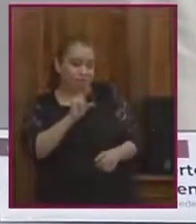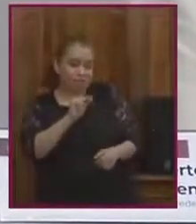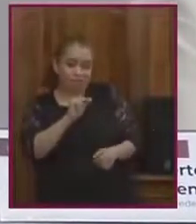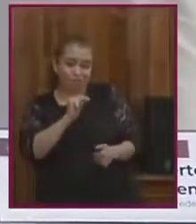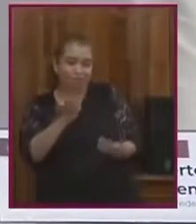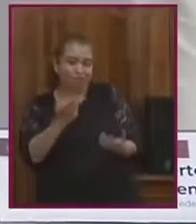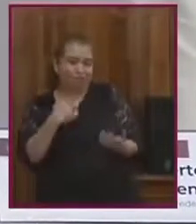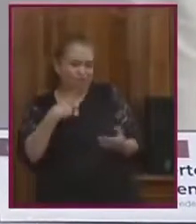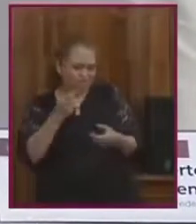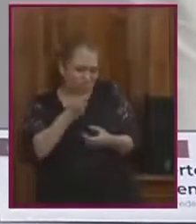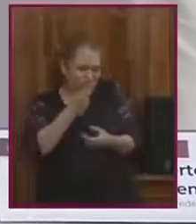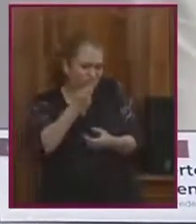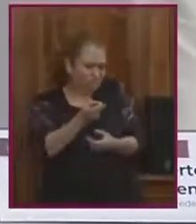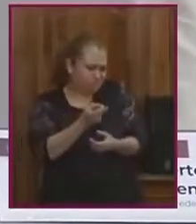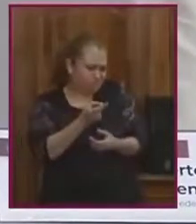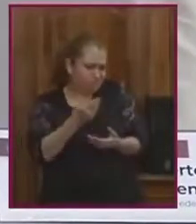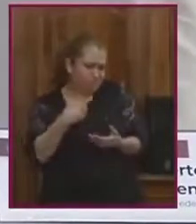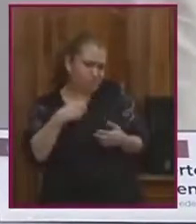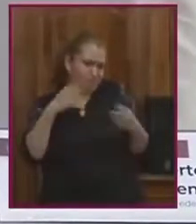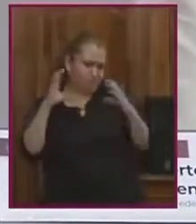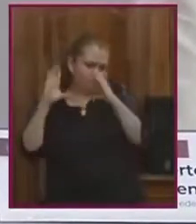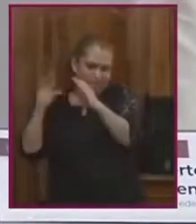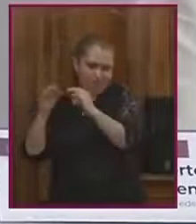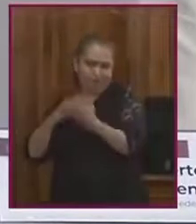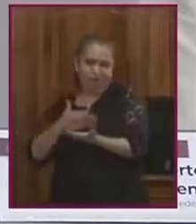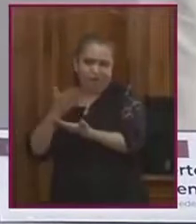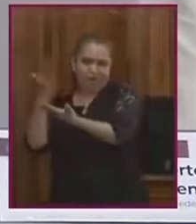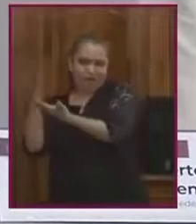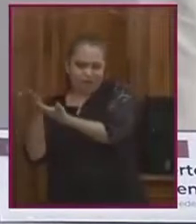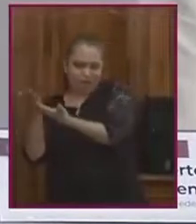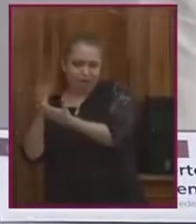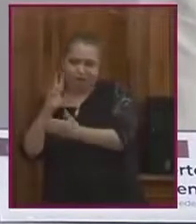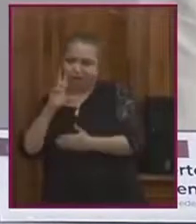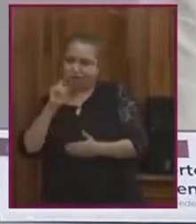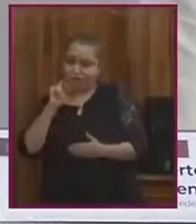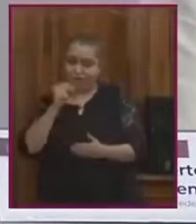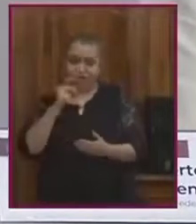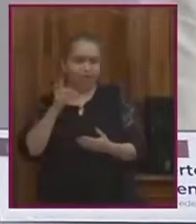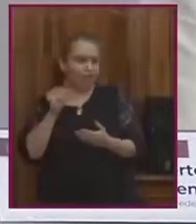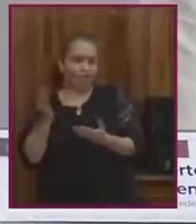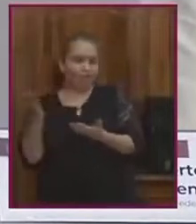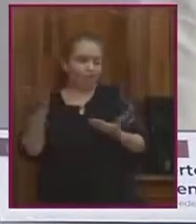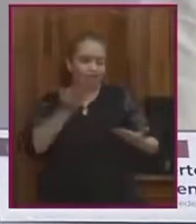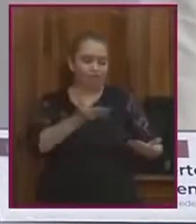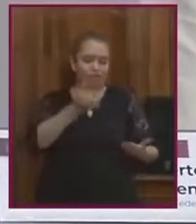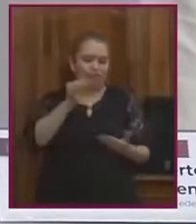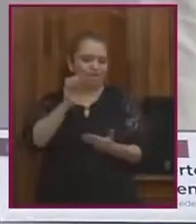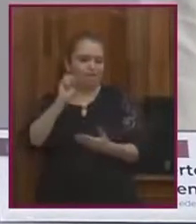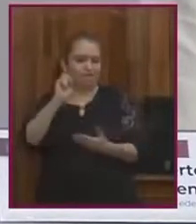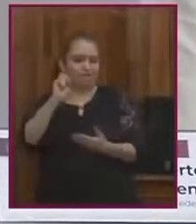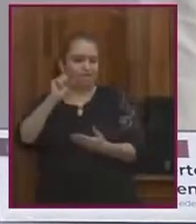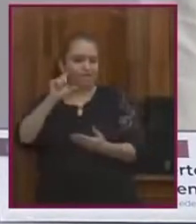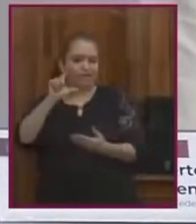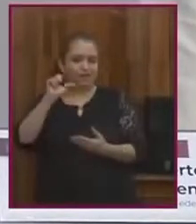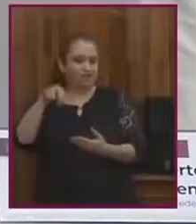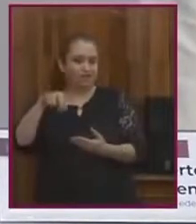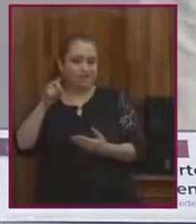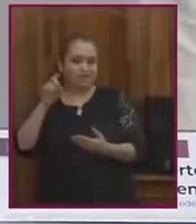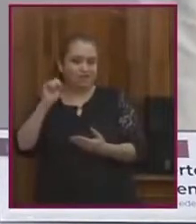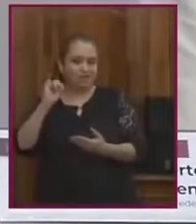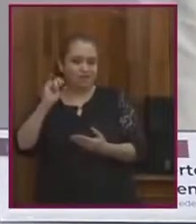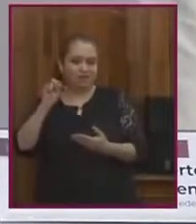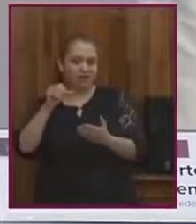los míos a dar clases en Finlandia, y los de nosotros, si pueden, no estoy seguro que los de. Entonces, que no nos pongan ejemplos de eso.